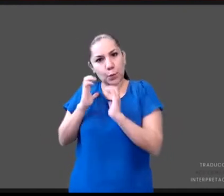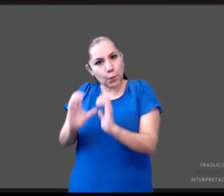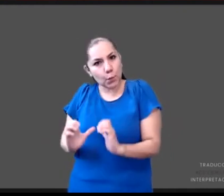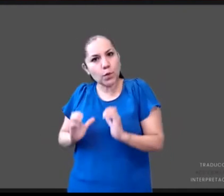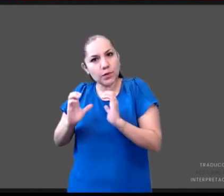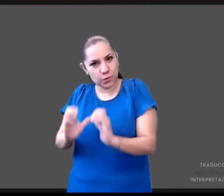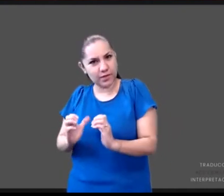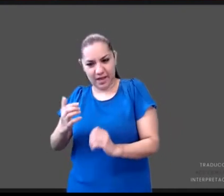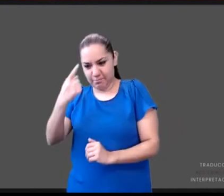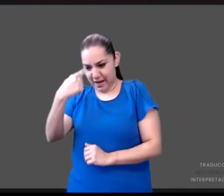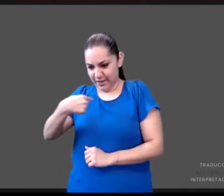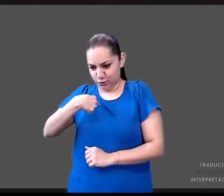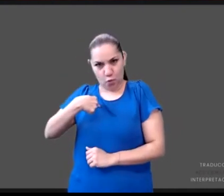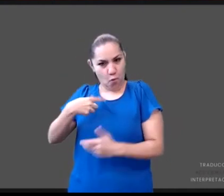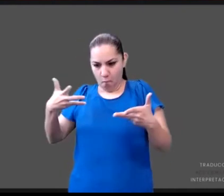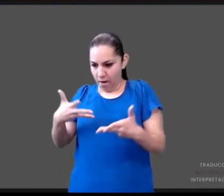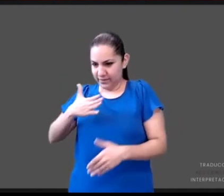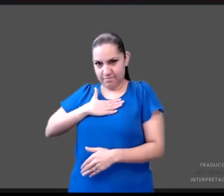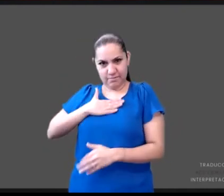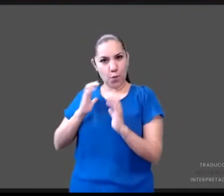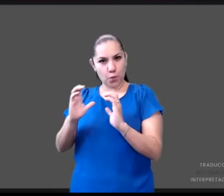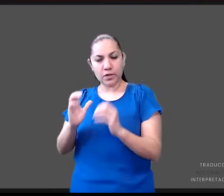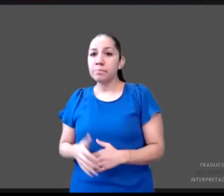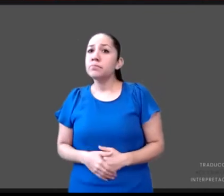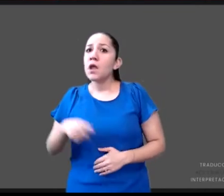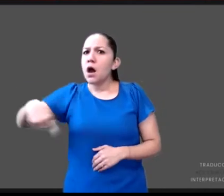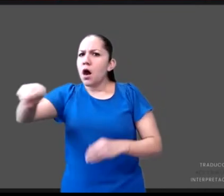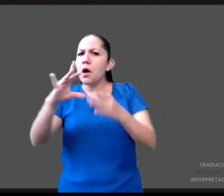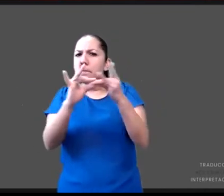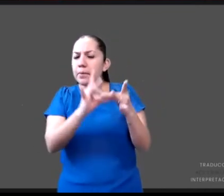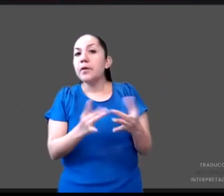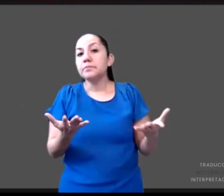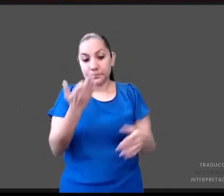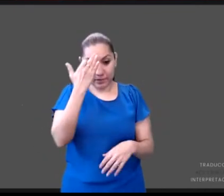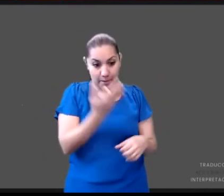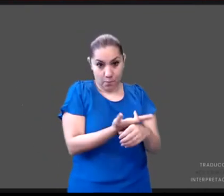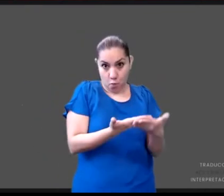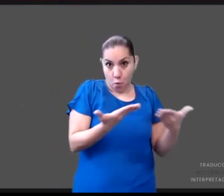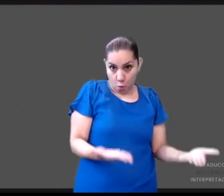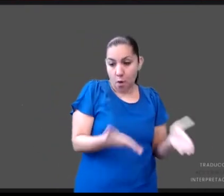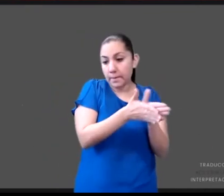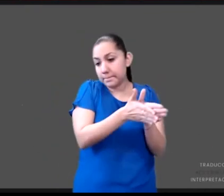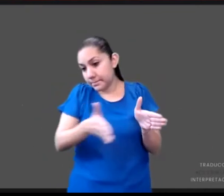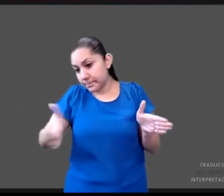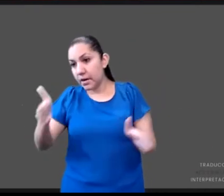han dicho, que efectivamente tengamos que acostumbrarnos de aquí en adelante a estar a expensas de nuevos virus,